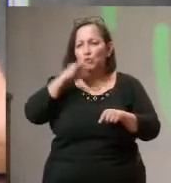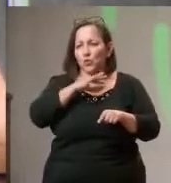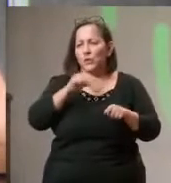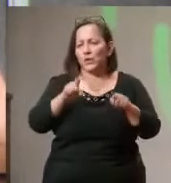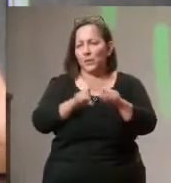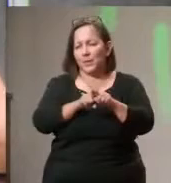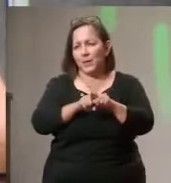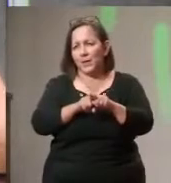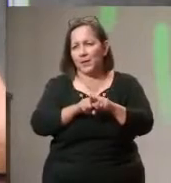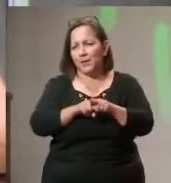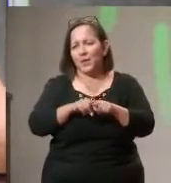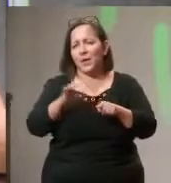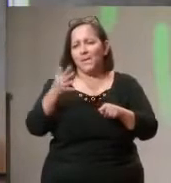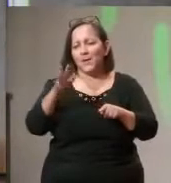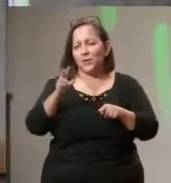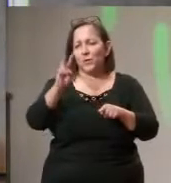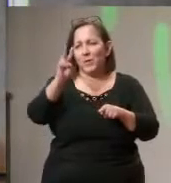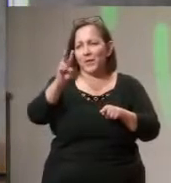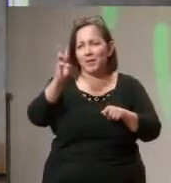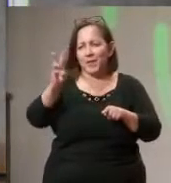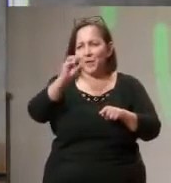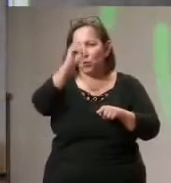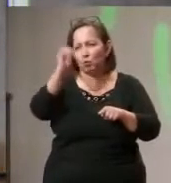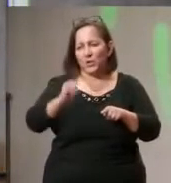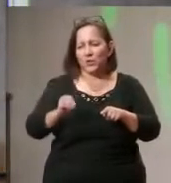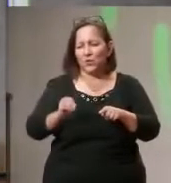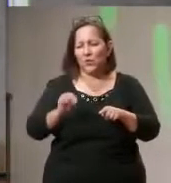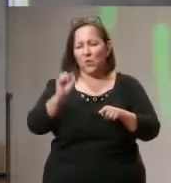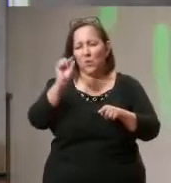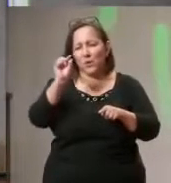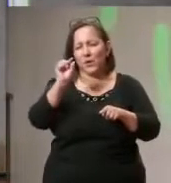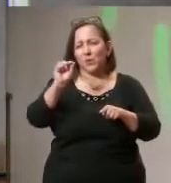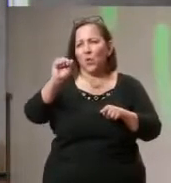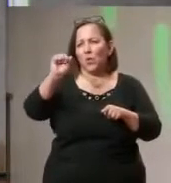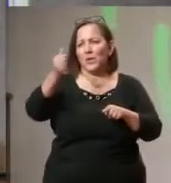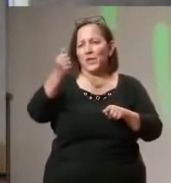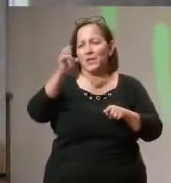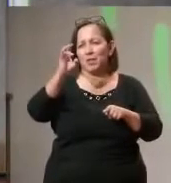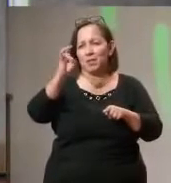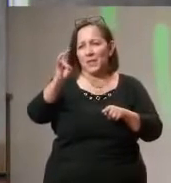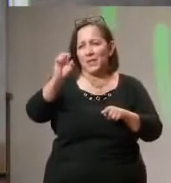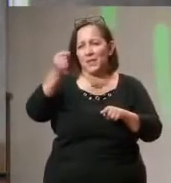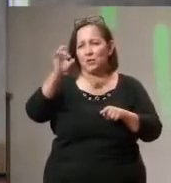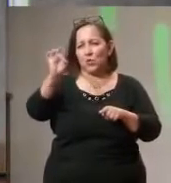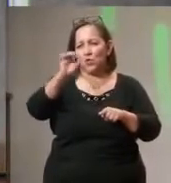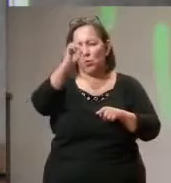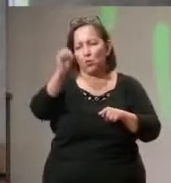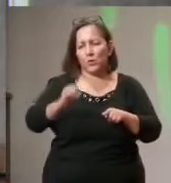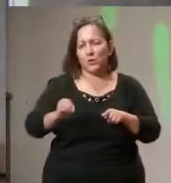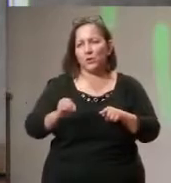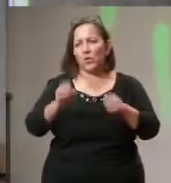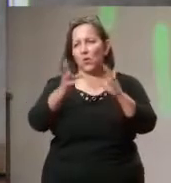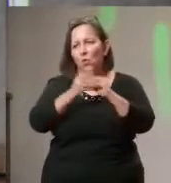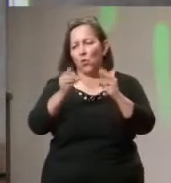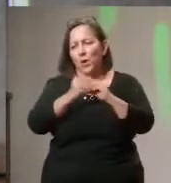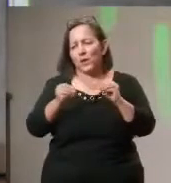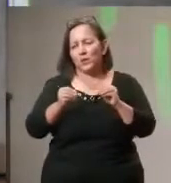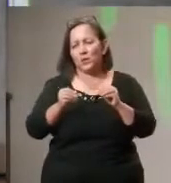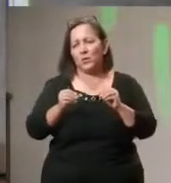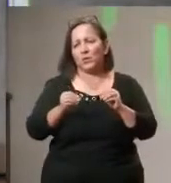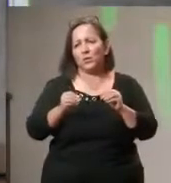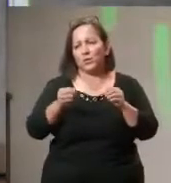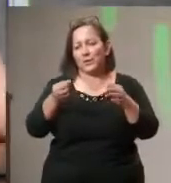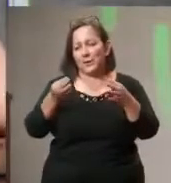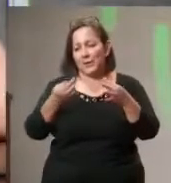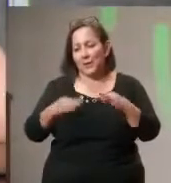del 26%, pero de ese 26% apenas un 17-18% cuenta con sistema de